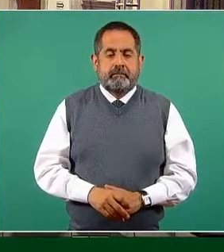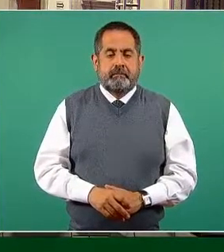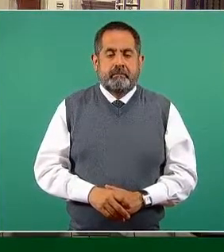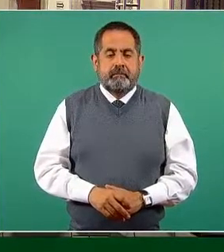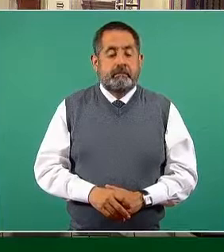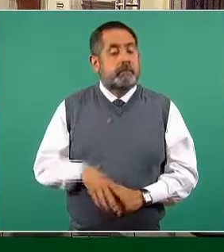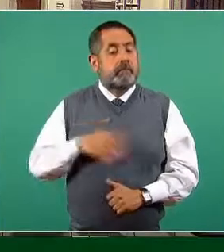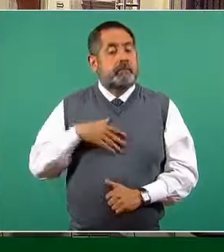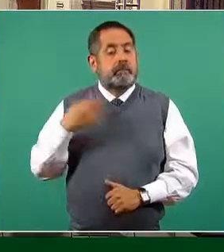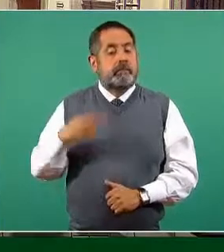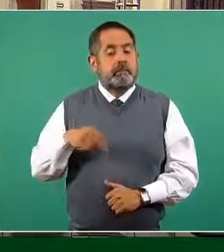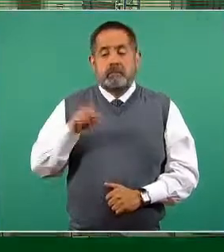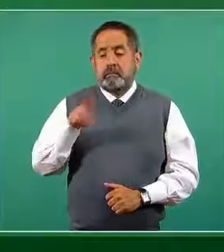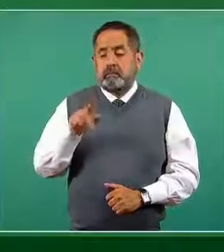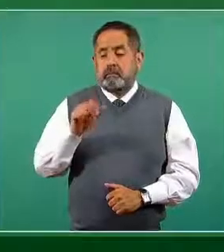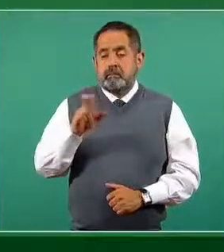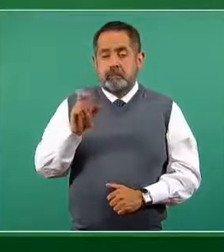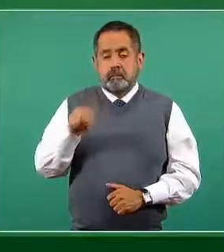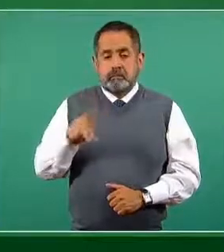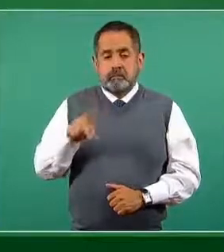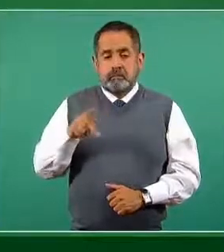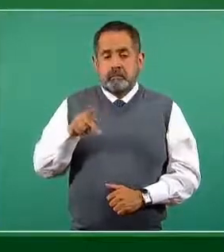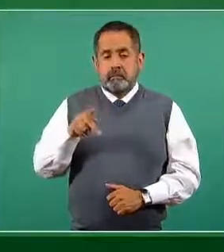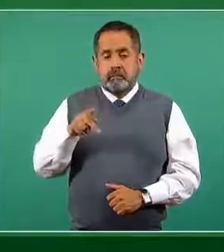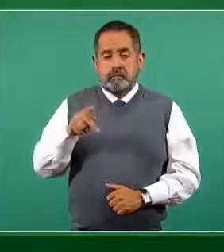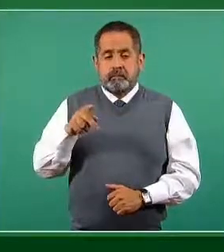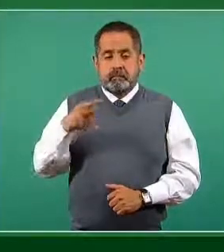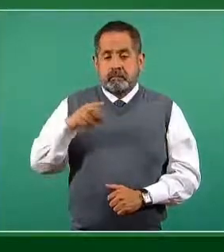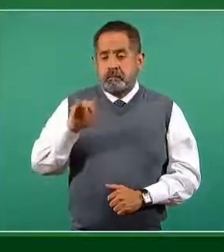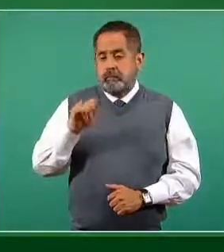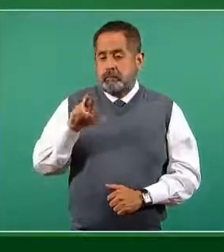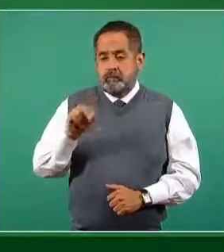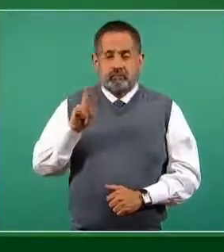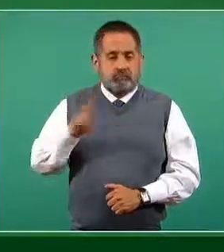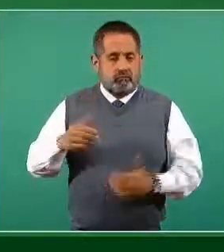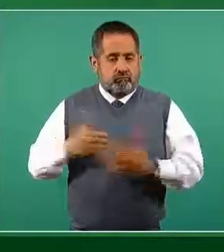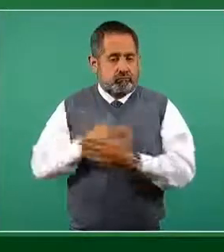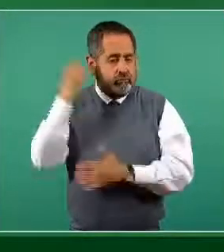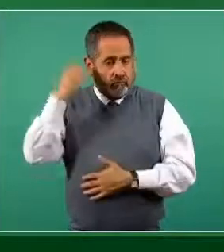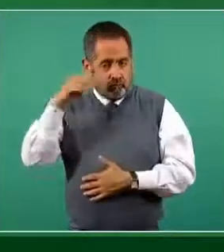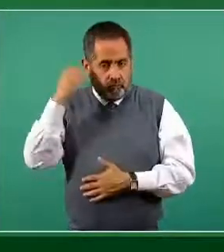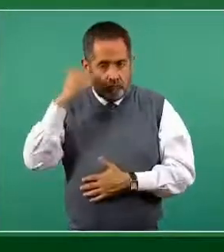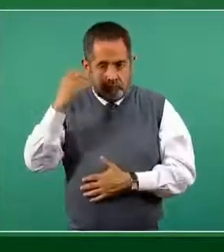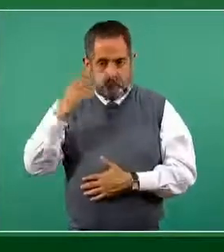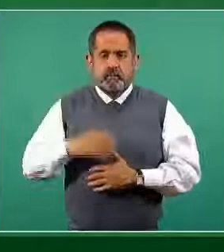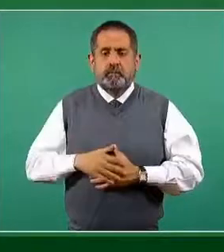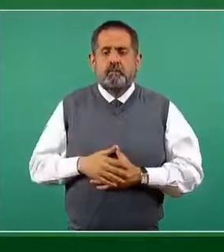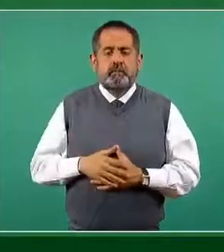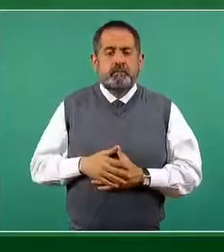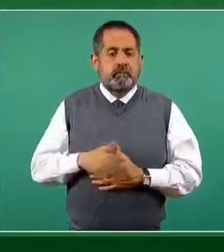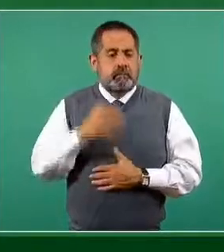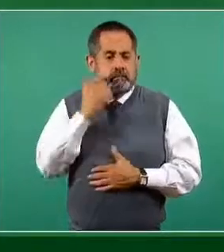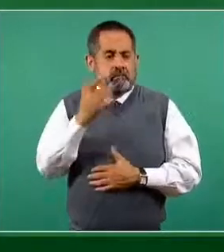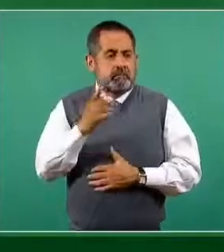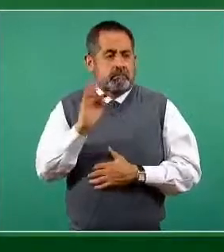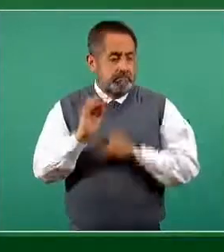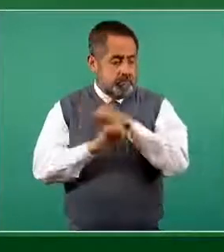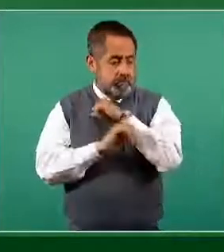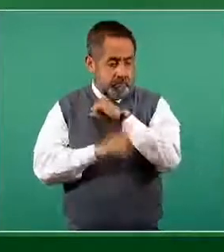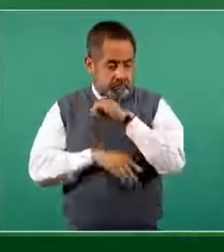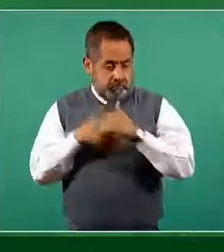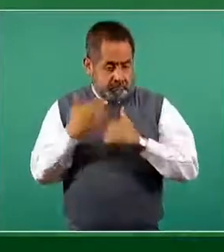Mi nombre es Karen Marlene Quintero Pérez, soy oaxaqueña y me gustaría saber si estoy embarazada, ¿es